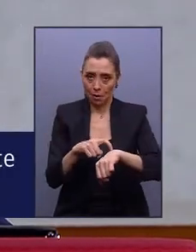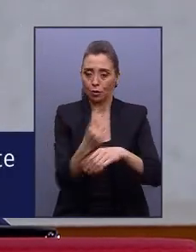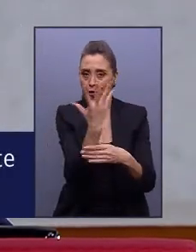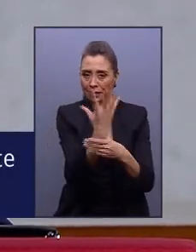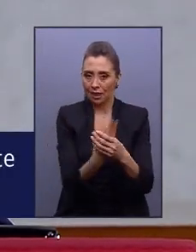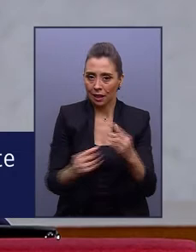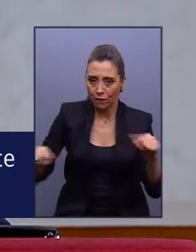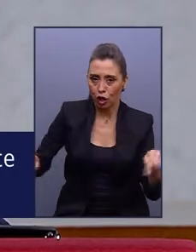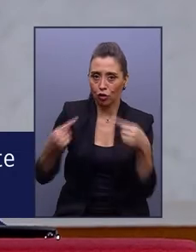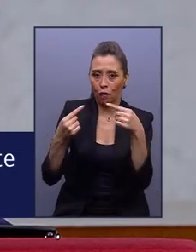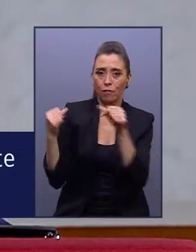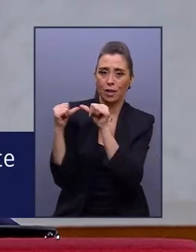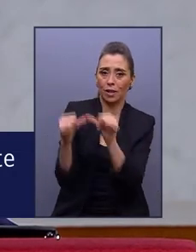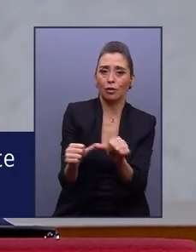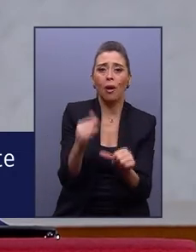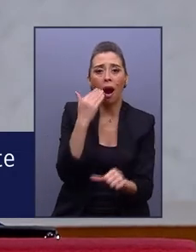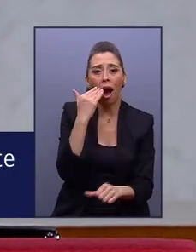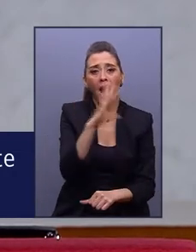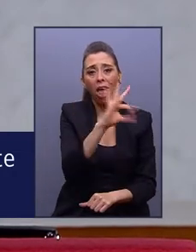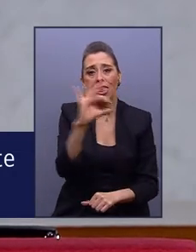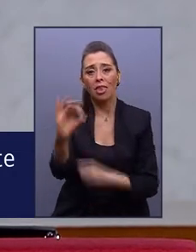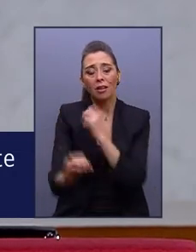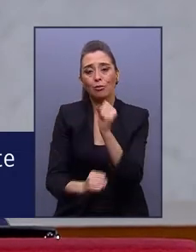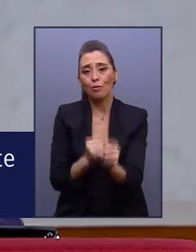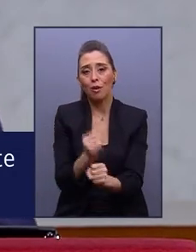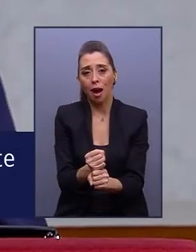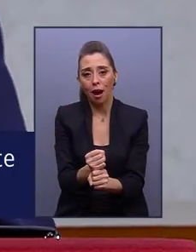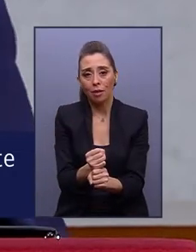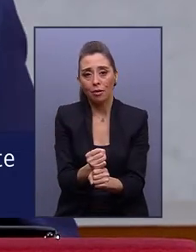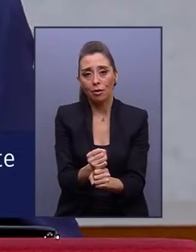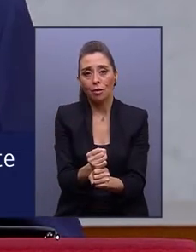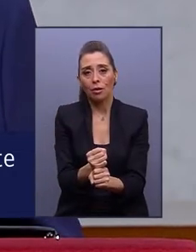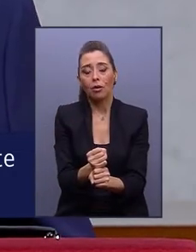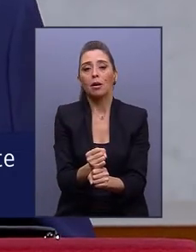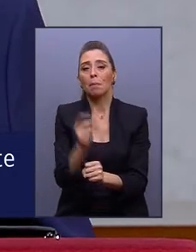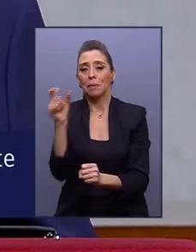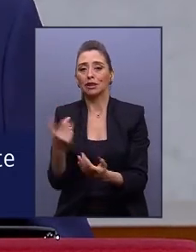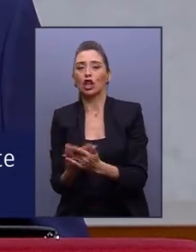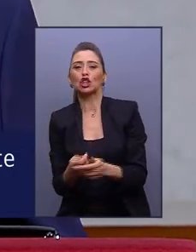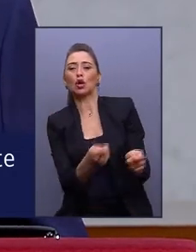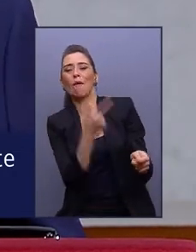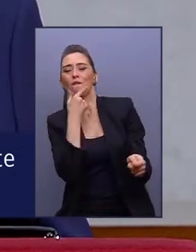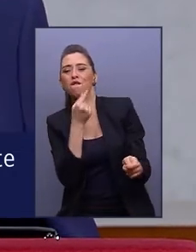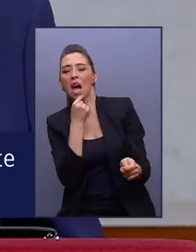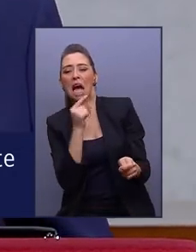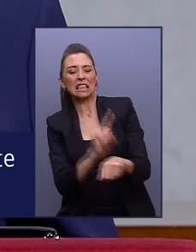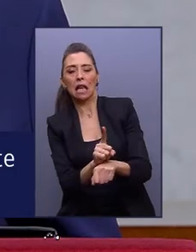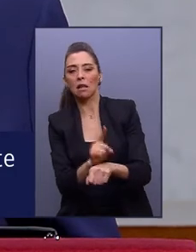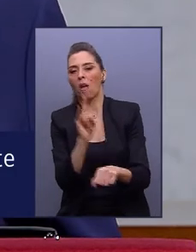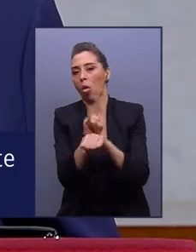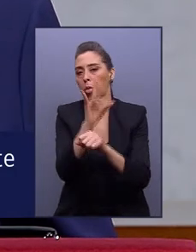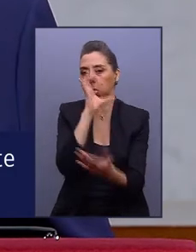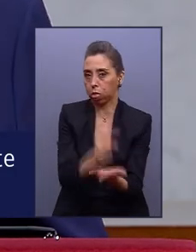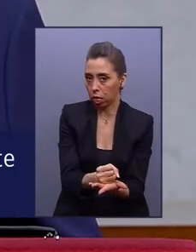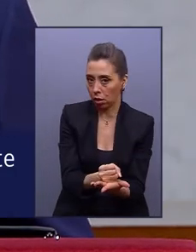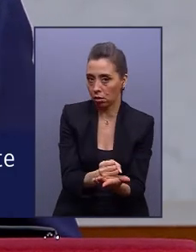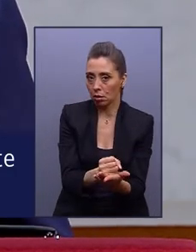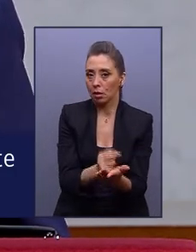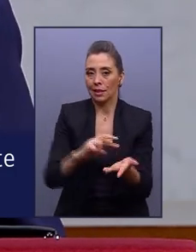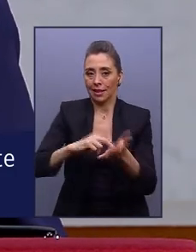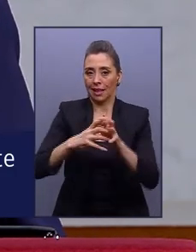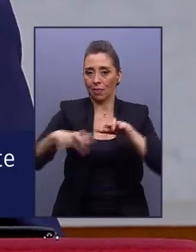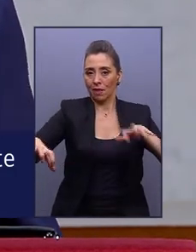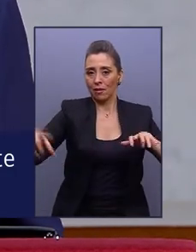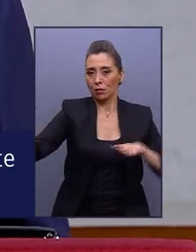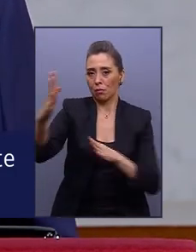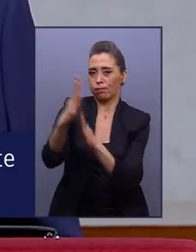un conflicto que ha durado casi 500 años. Engaña a quien propone soluciones fáciles e inmediatas. Una división y un